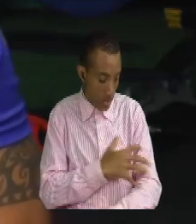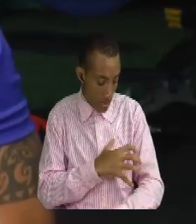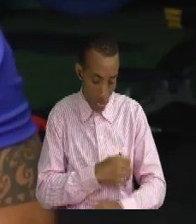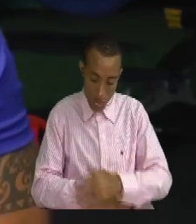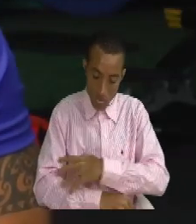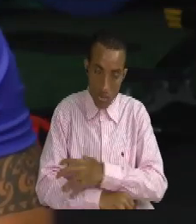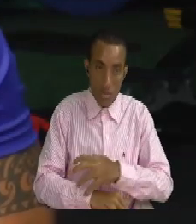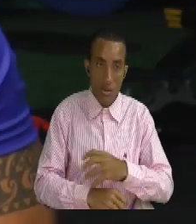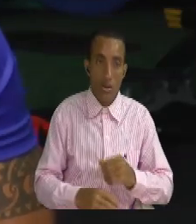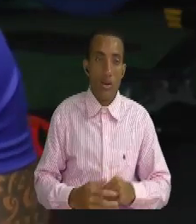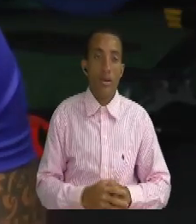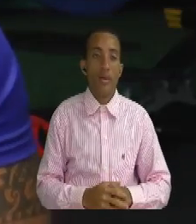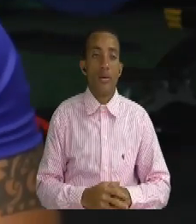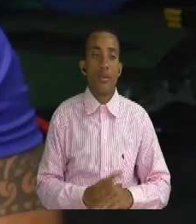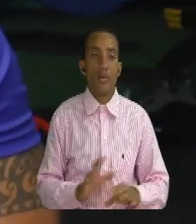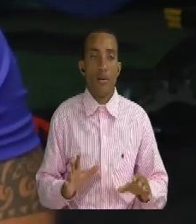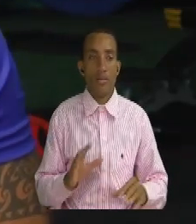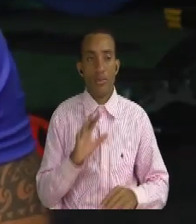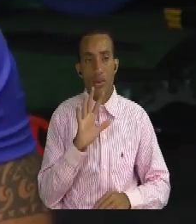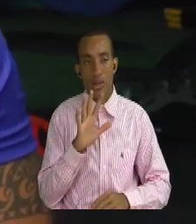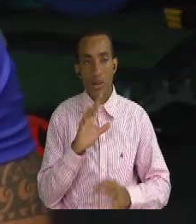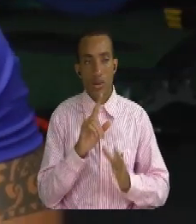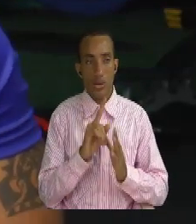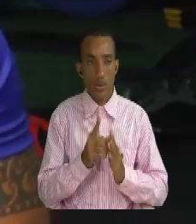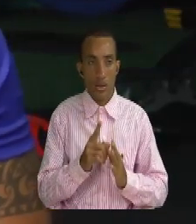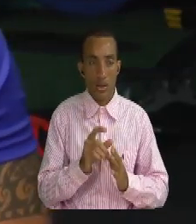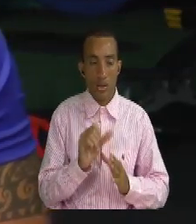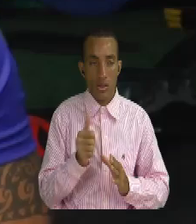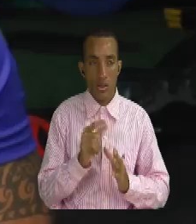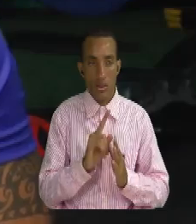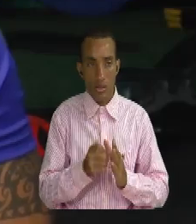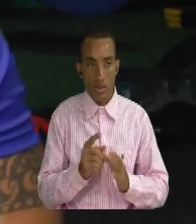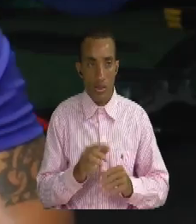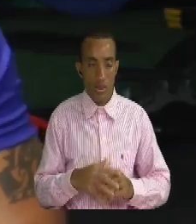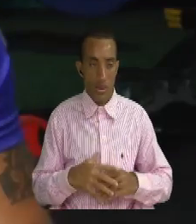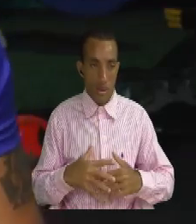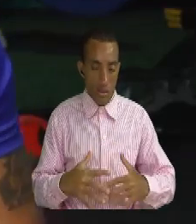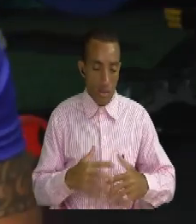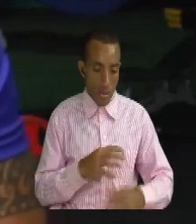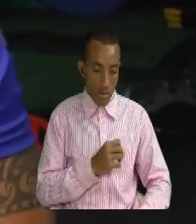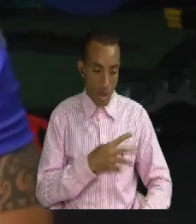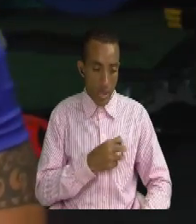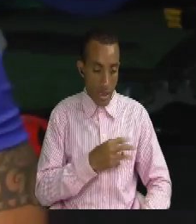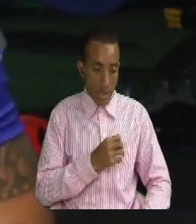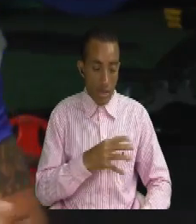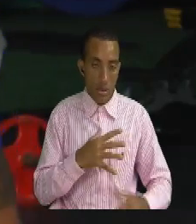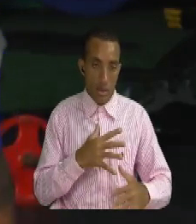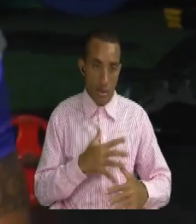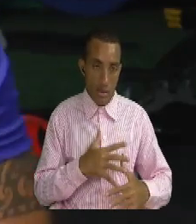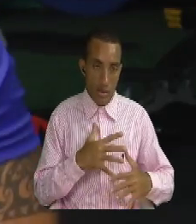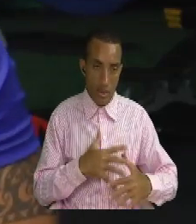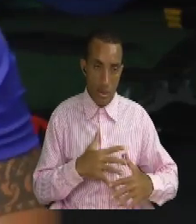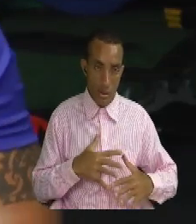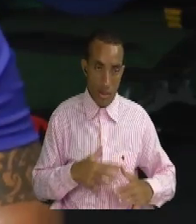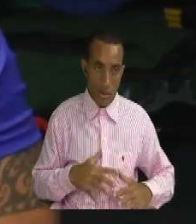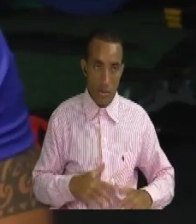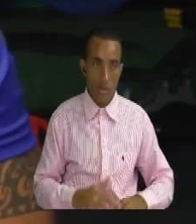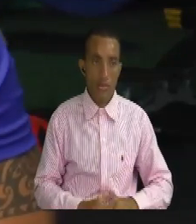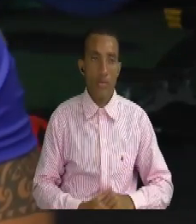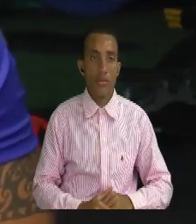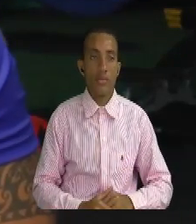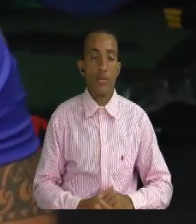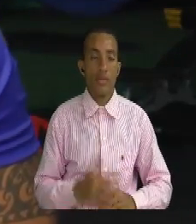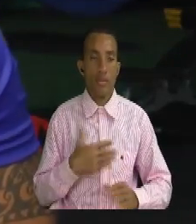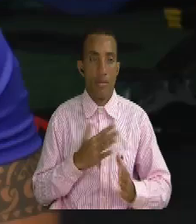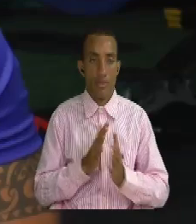muscular, finalizaría con unos 5 a 10 minutos de cardio para bajar el ritmo cardíaco de toda mi sesión de entrenamiento anterior. Soy